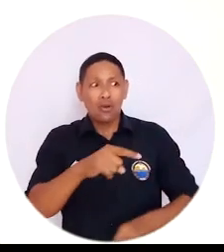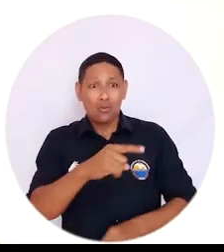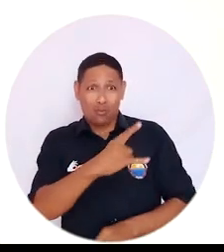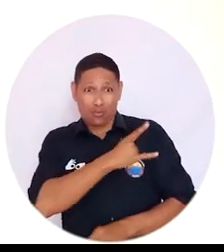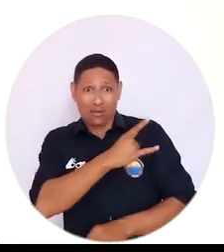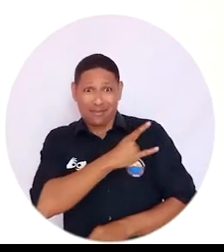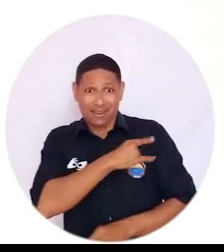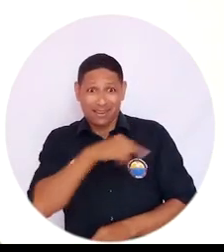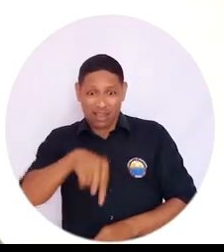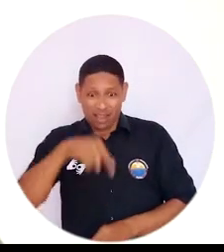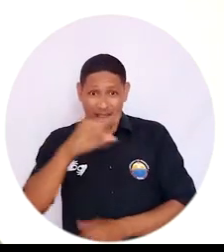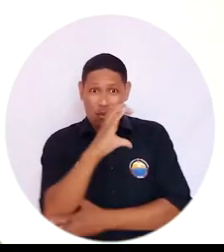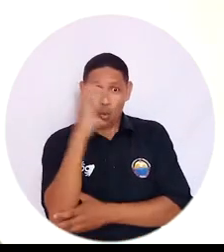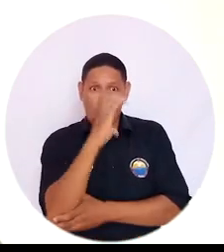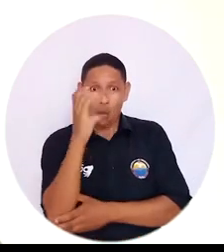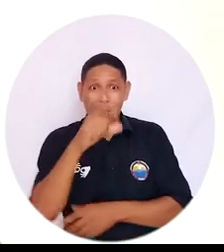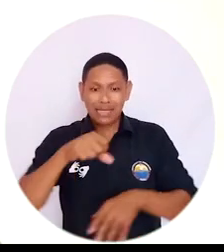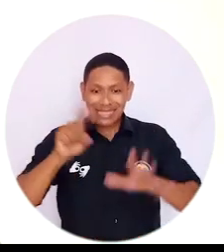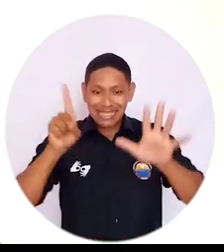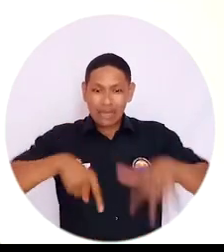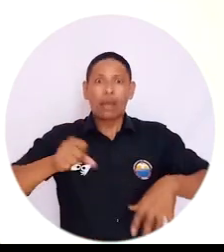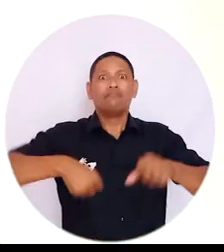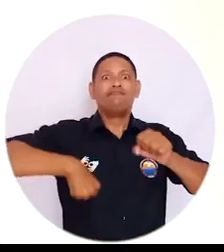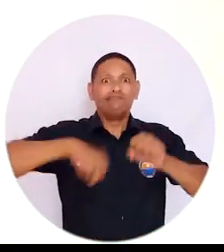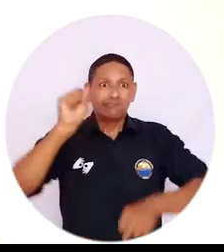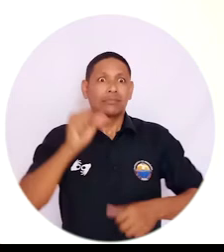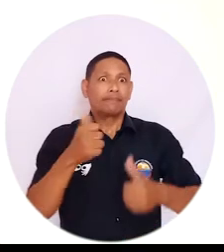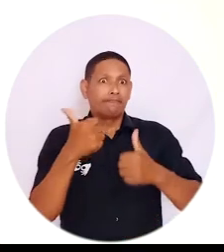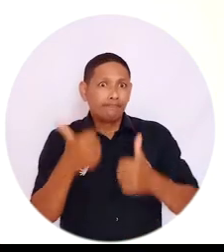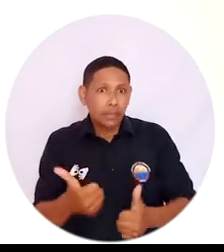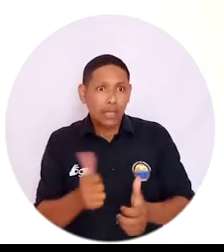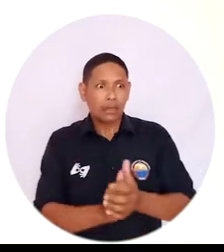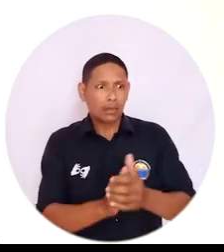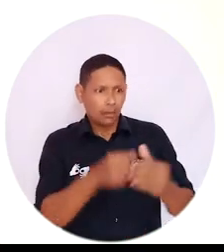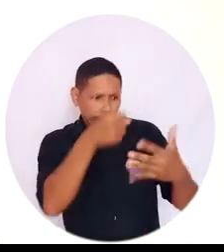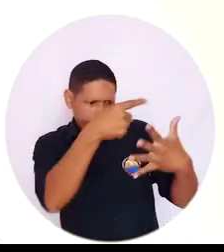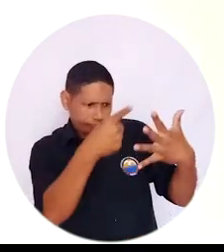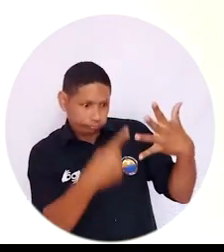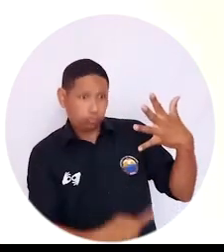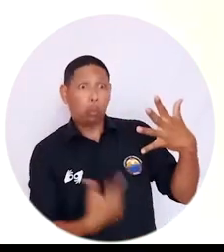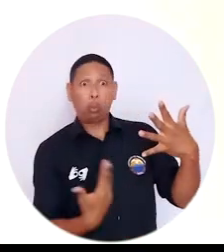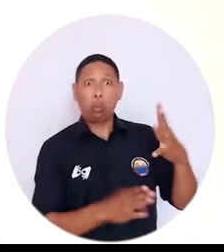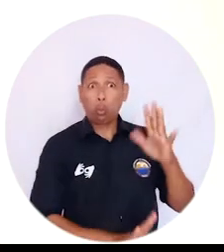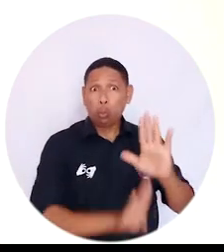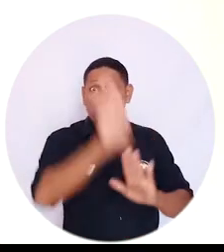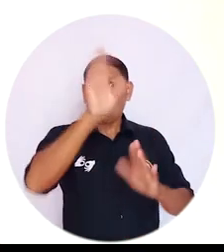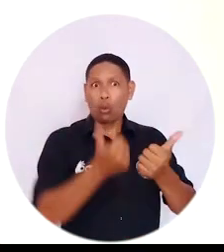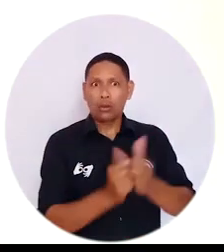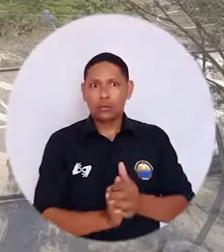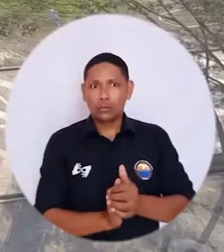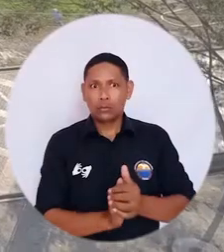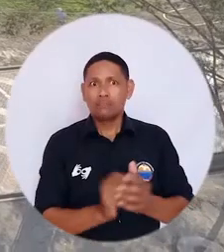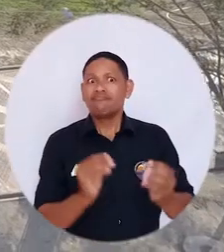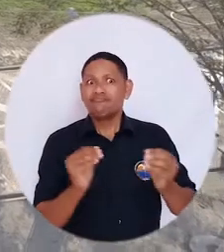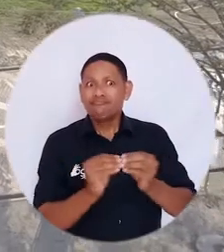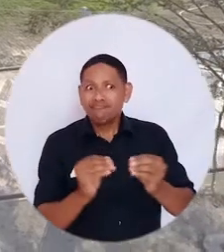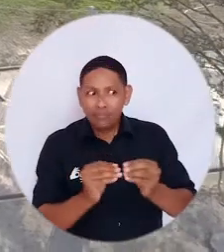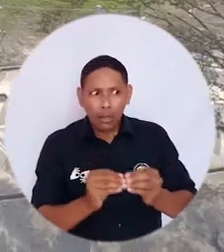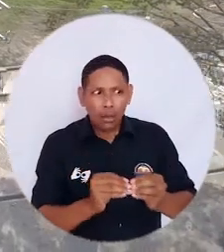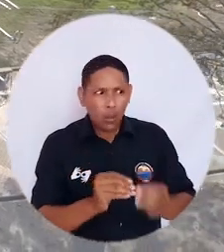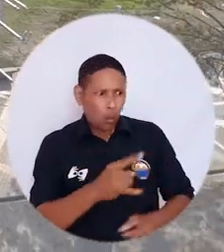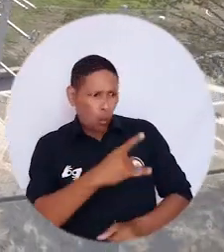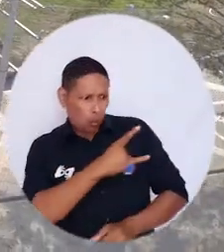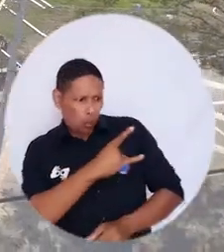universidades en el país que pudo lograr salvar su semestre satisfactoriamente con unos resultados alentadores. Llama la